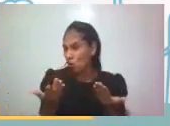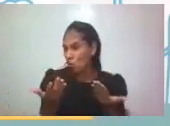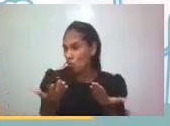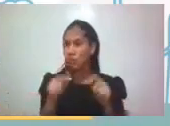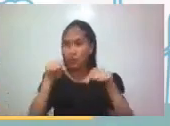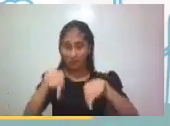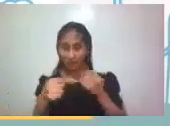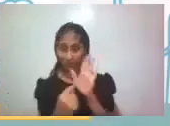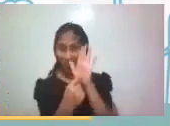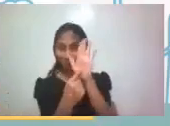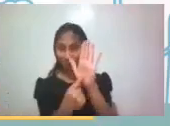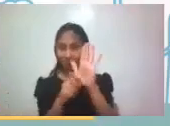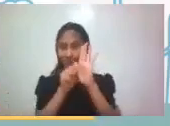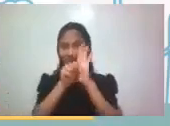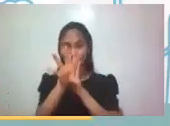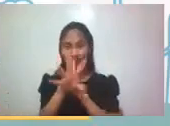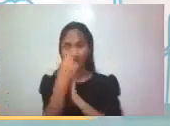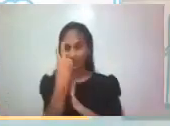mostramos en el siguiente video.